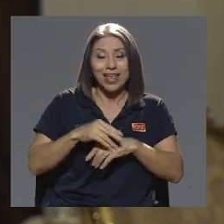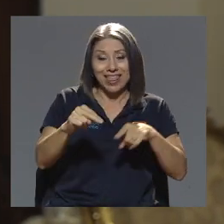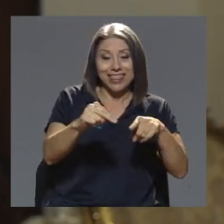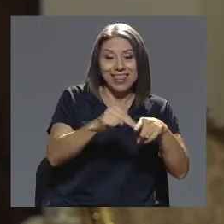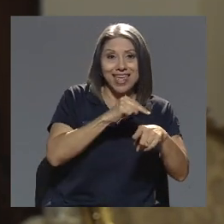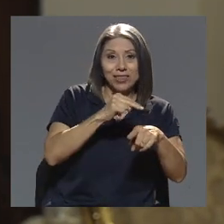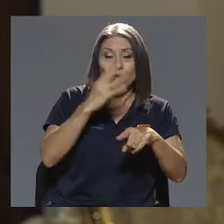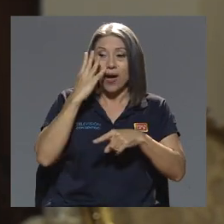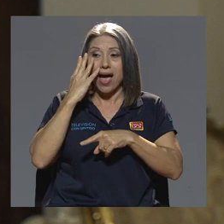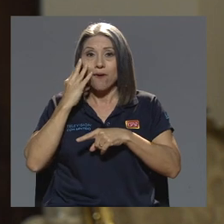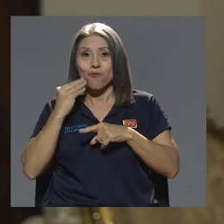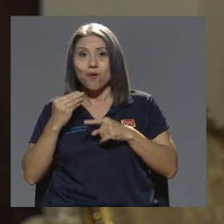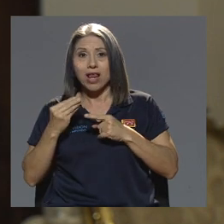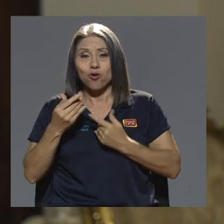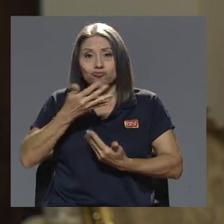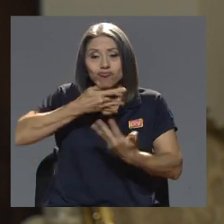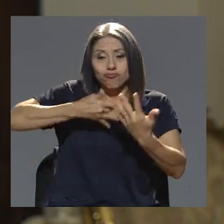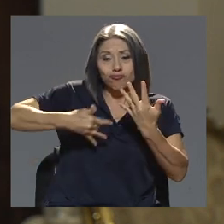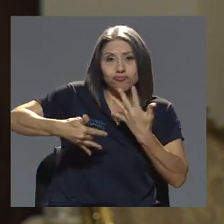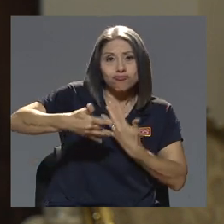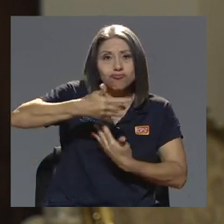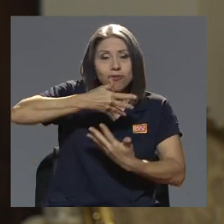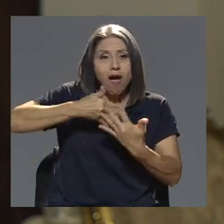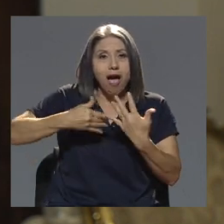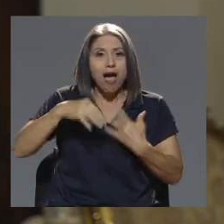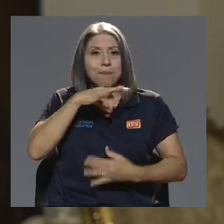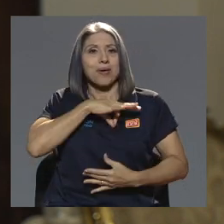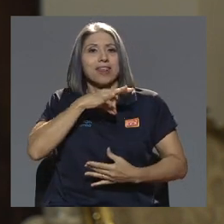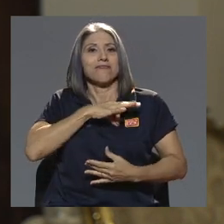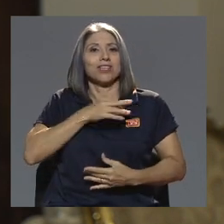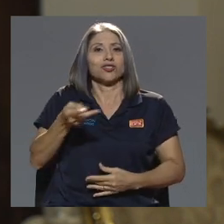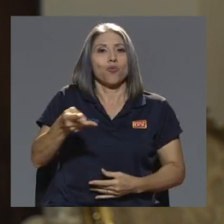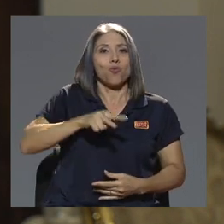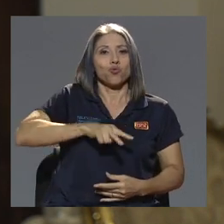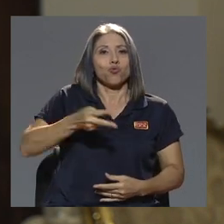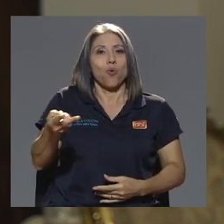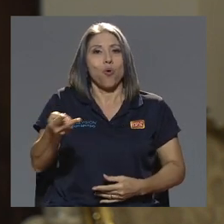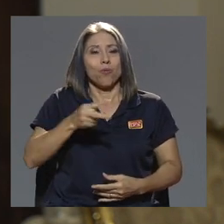nieto y abuelo es de beneficio mutuo. A uno lo rejuvenecen